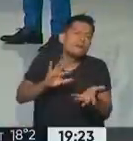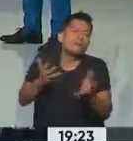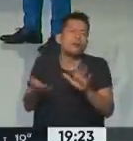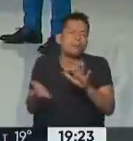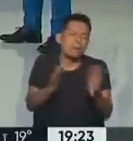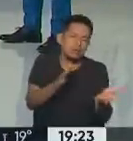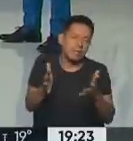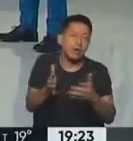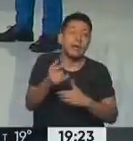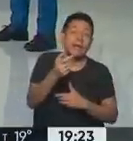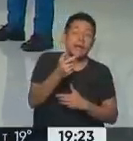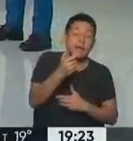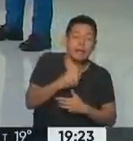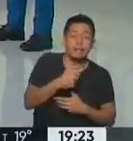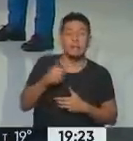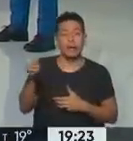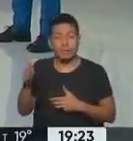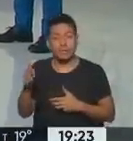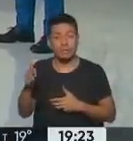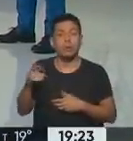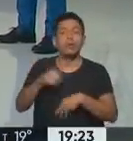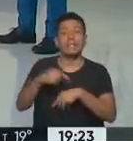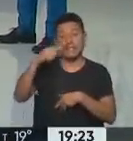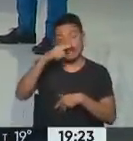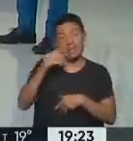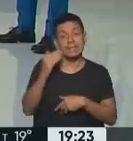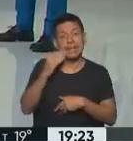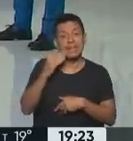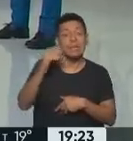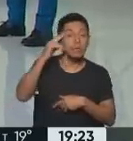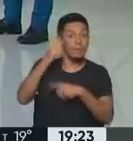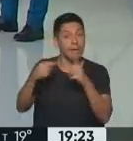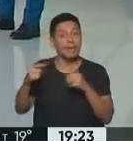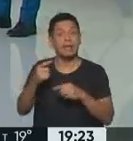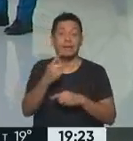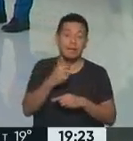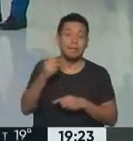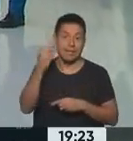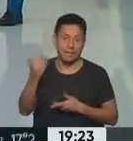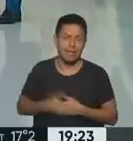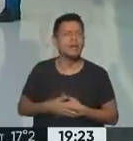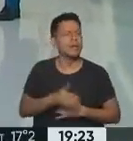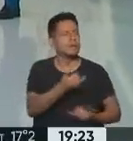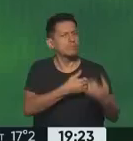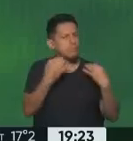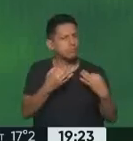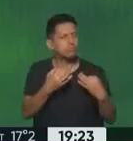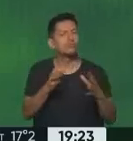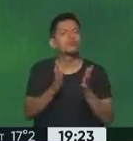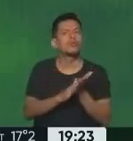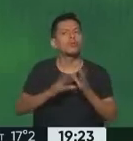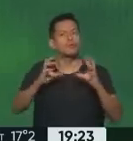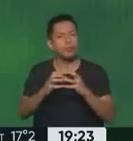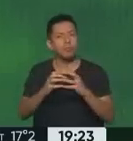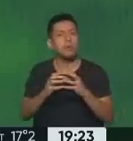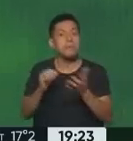sí, Racing Aldo Civi jugarían 19 horas 21:30 para River Tigre. Muy buena información de fútbol, pero nos queda excelente